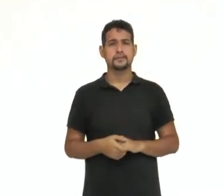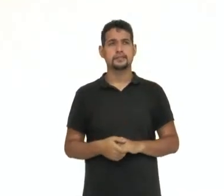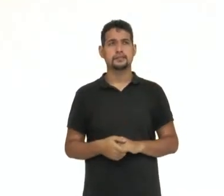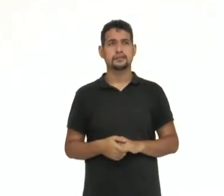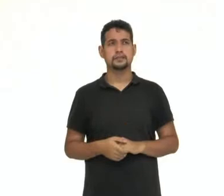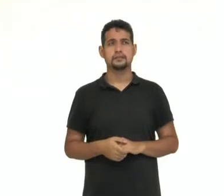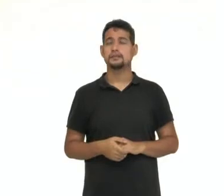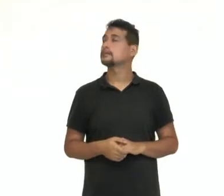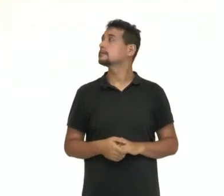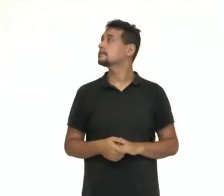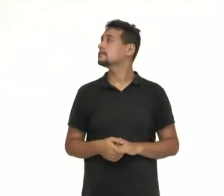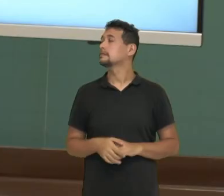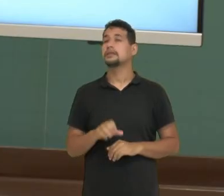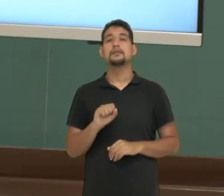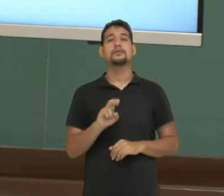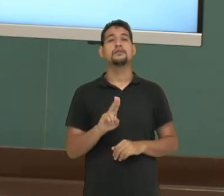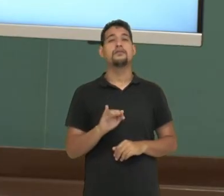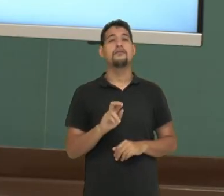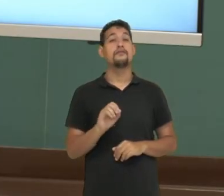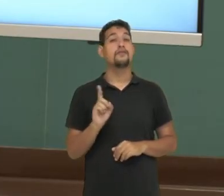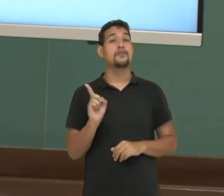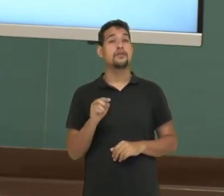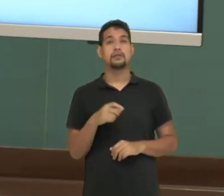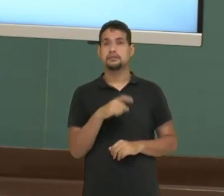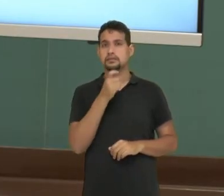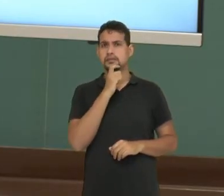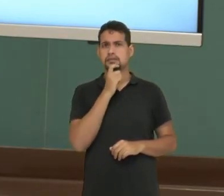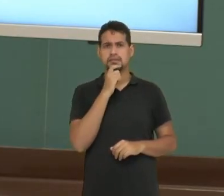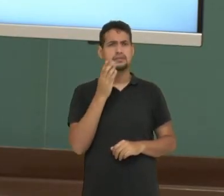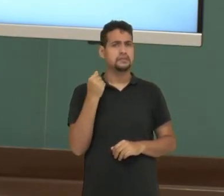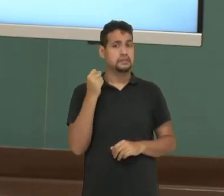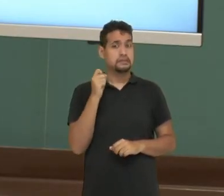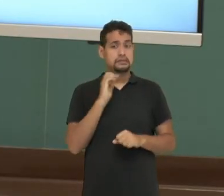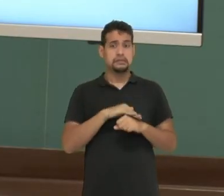Sofreu em invierno mais frio desde